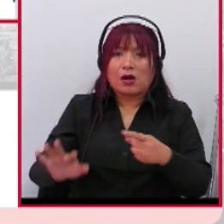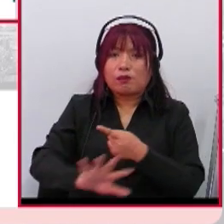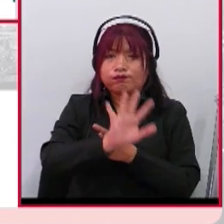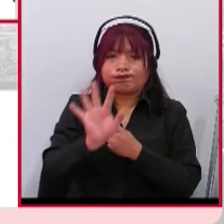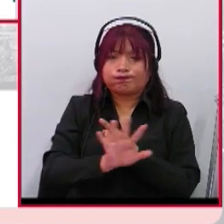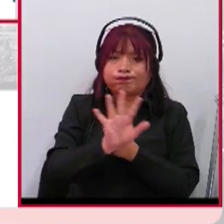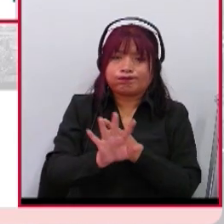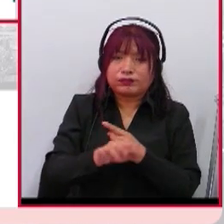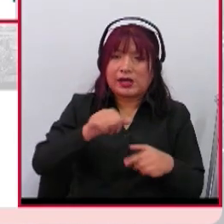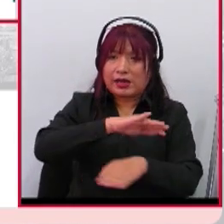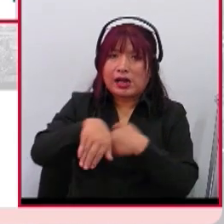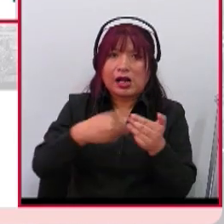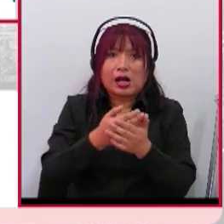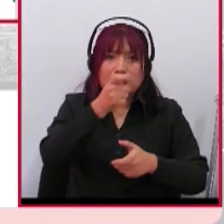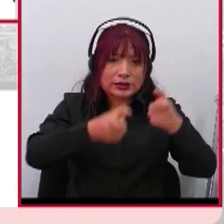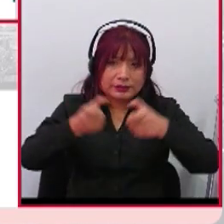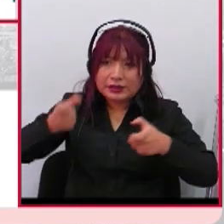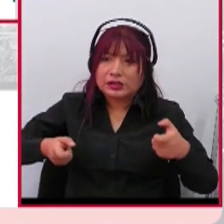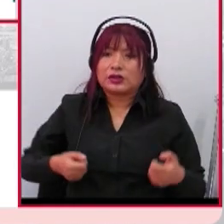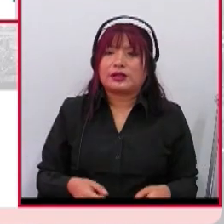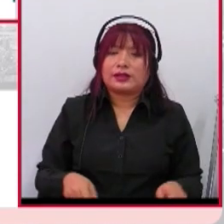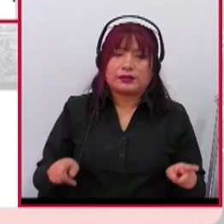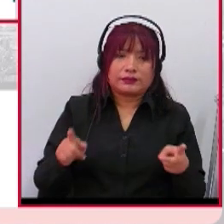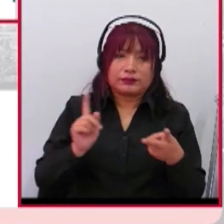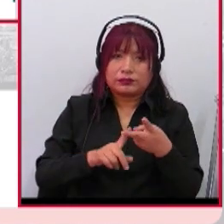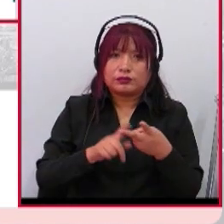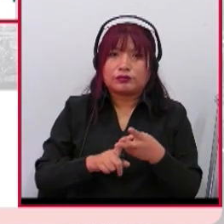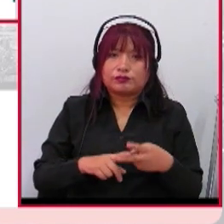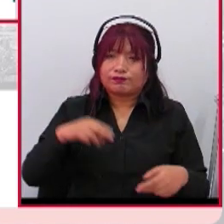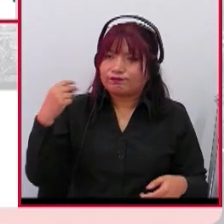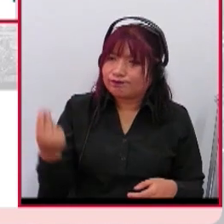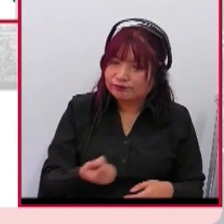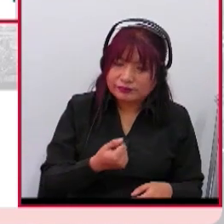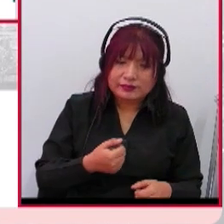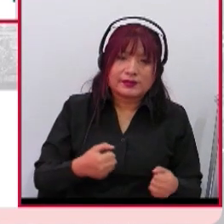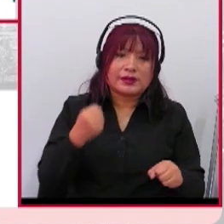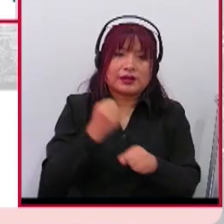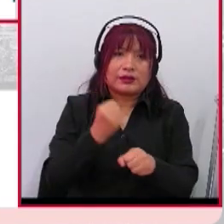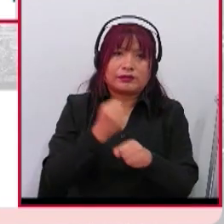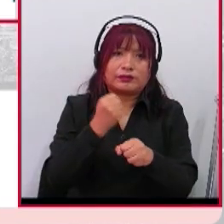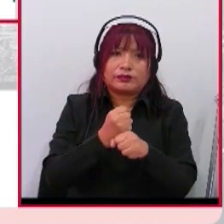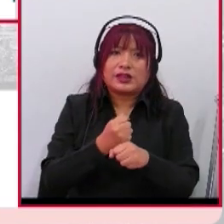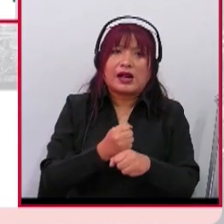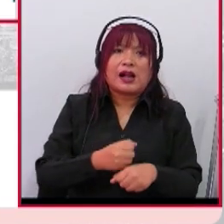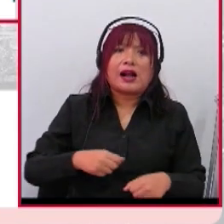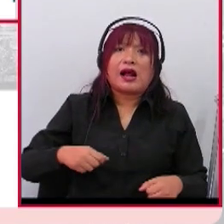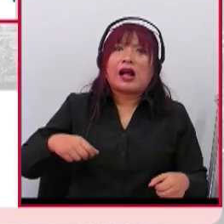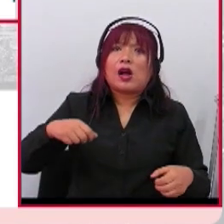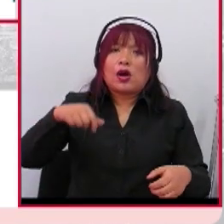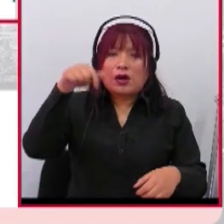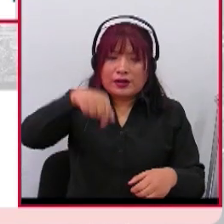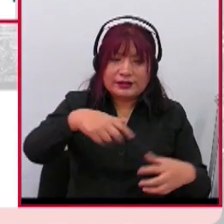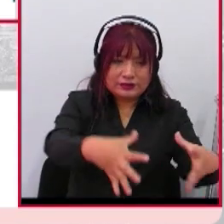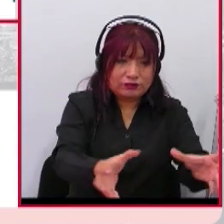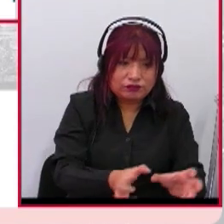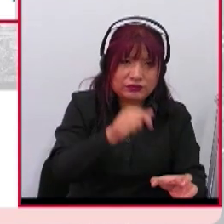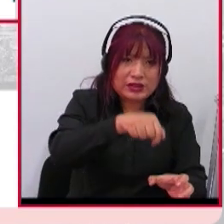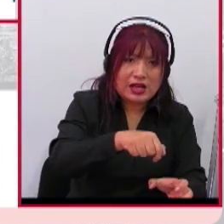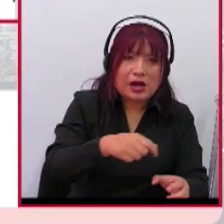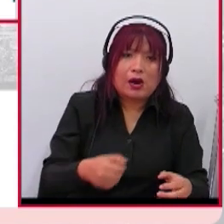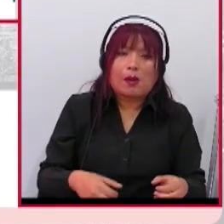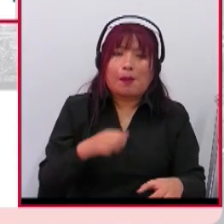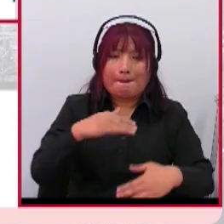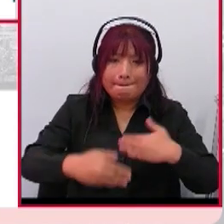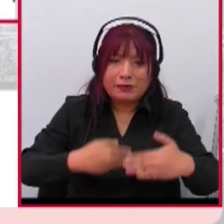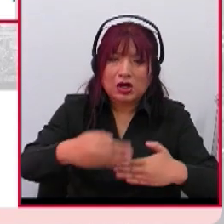seguridad de las personas, acelerar el comisionamiento y el ramp-up. ¿Y por qué acelerar? Porque mientras